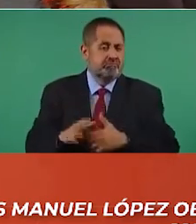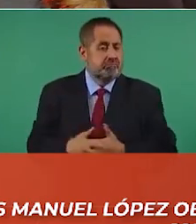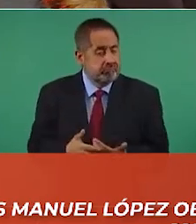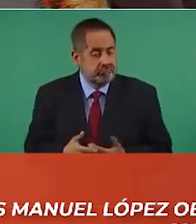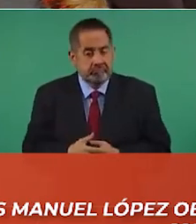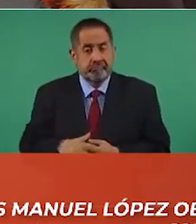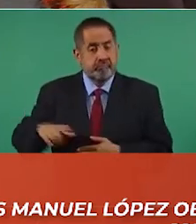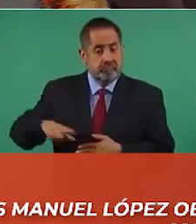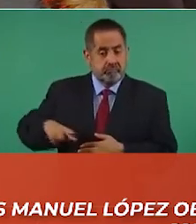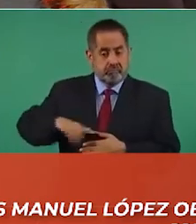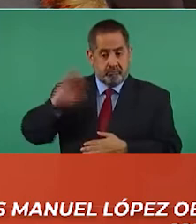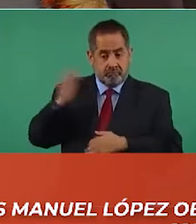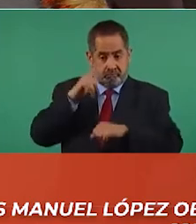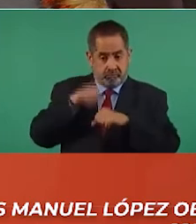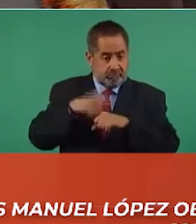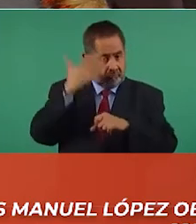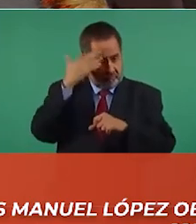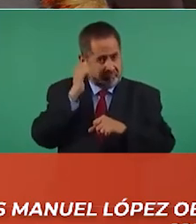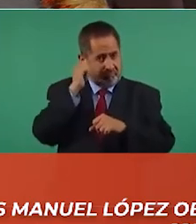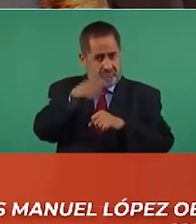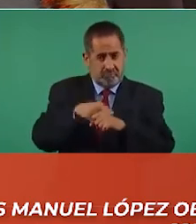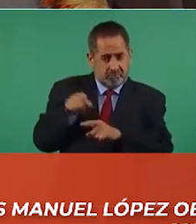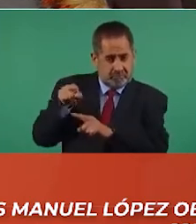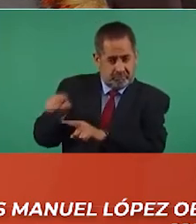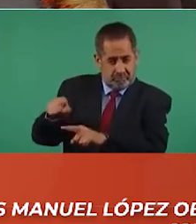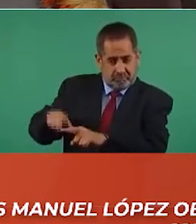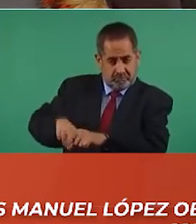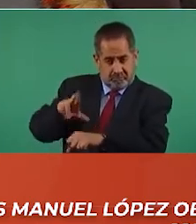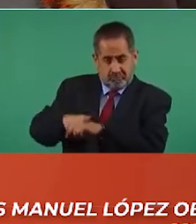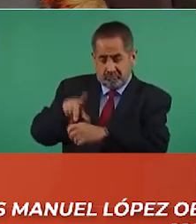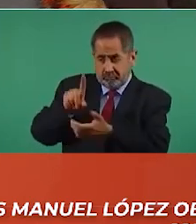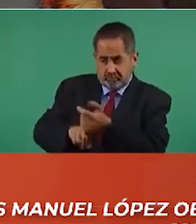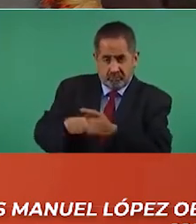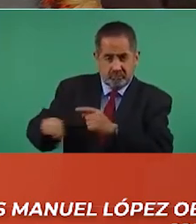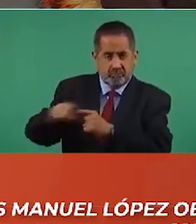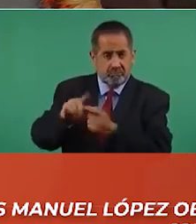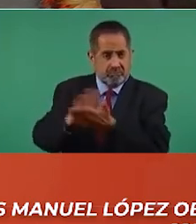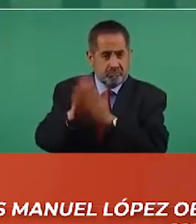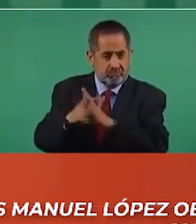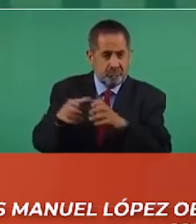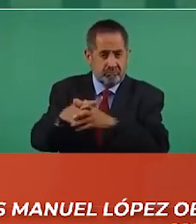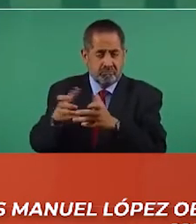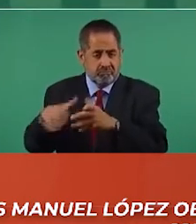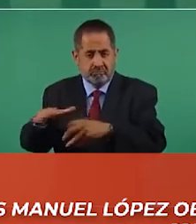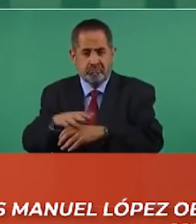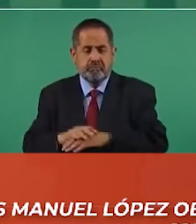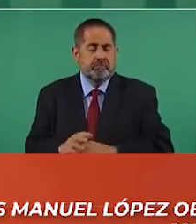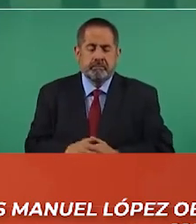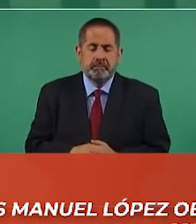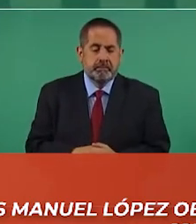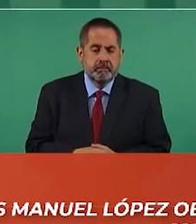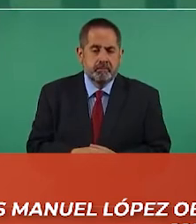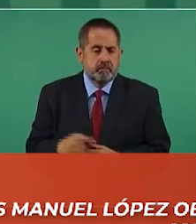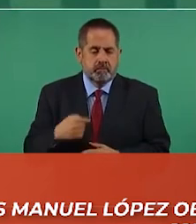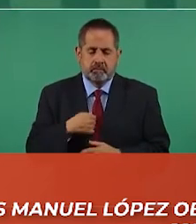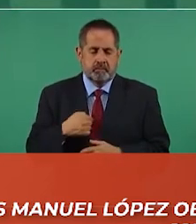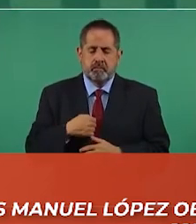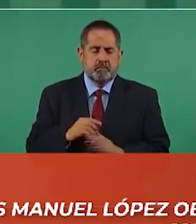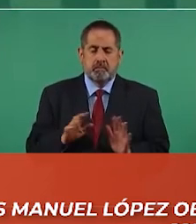tiene información de que en efecto haya habido una intromisión del crimen en esa región? No